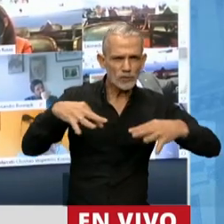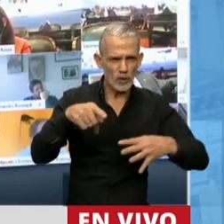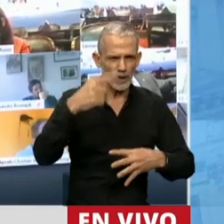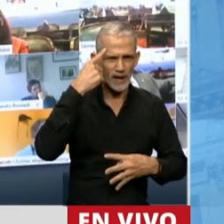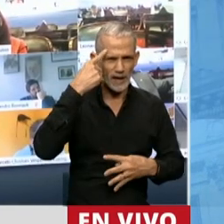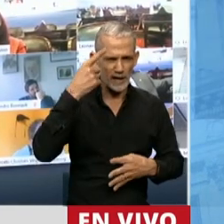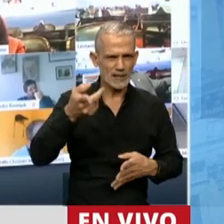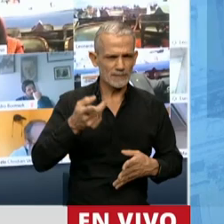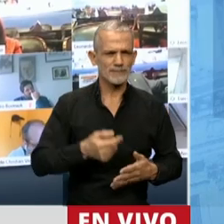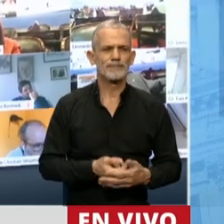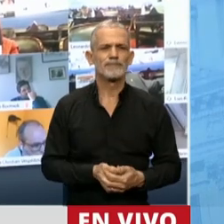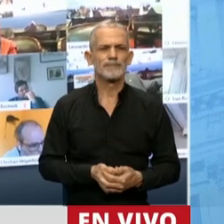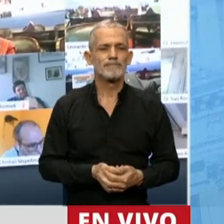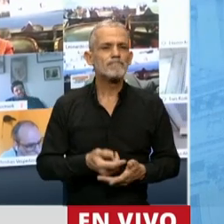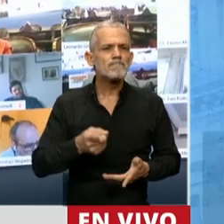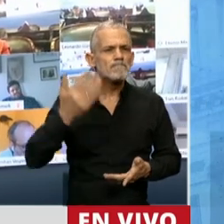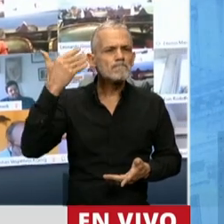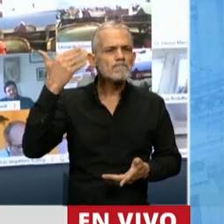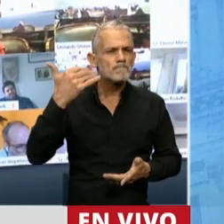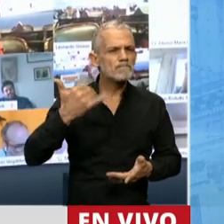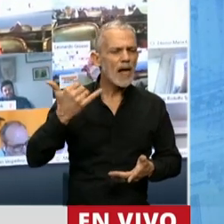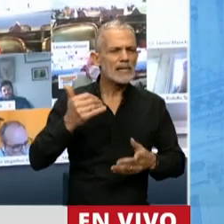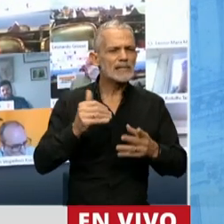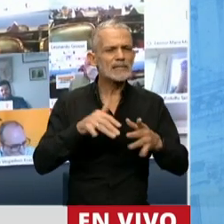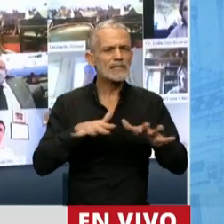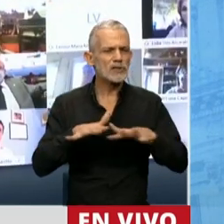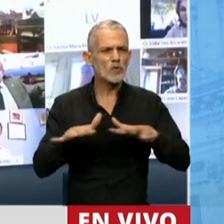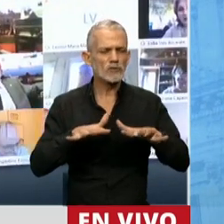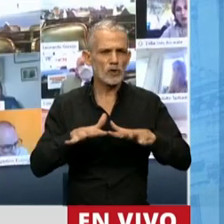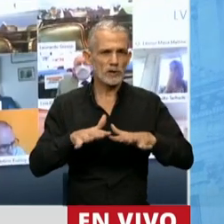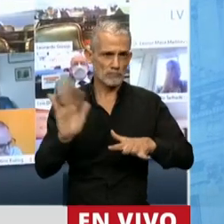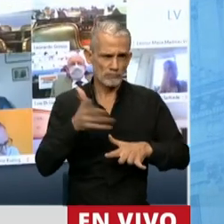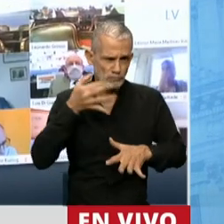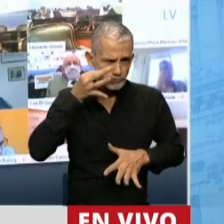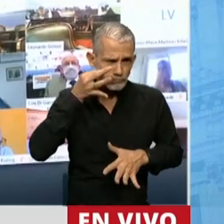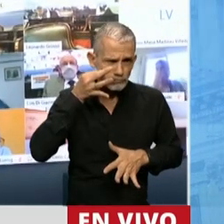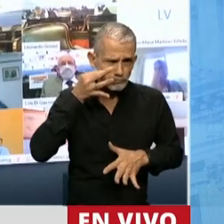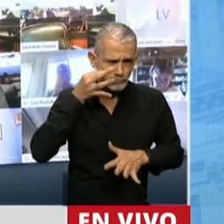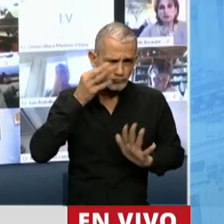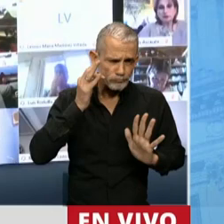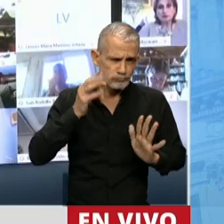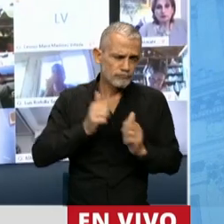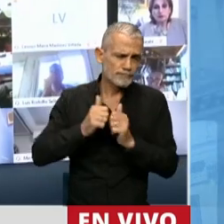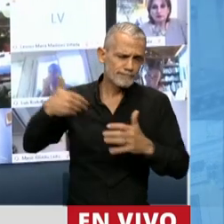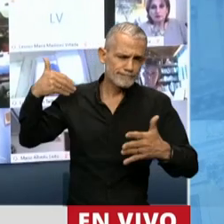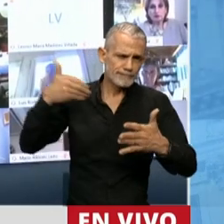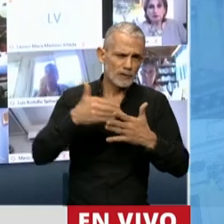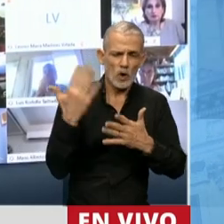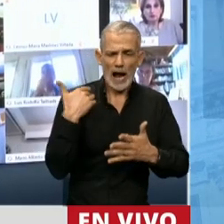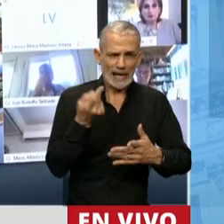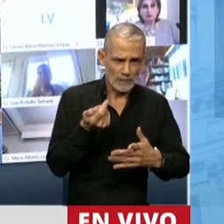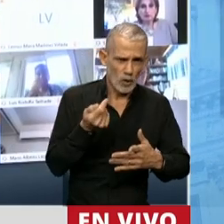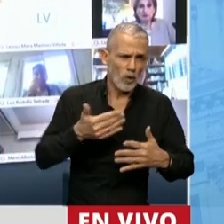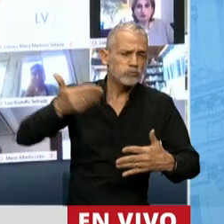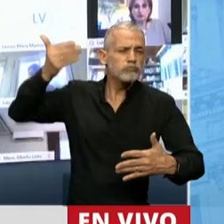concepto. Ha habido situaciones que todos hemos vivido de alguna manera a lo largo de la historia reciente y no